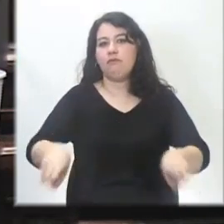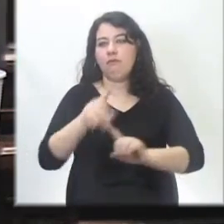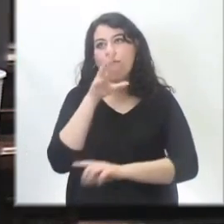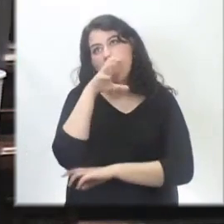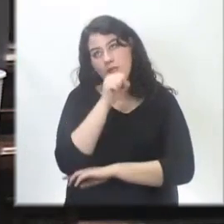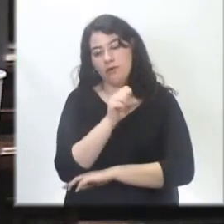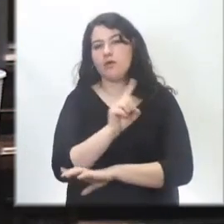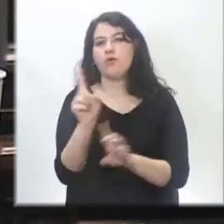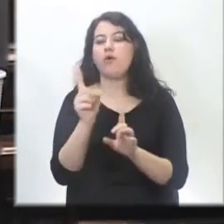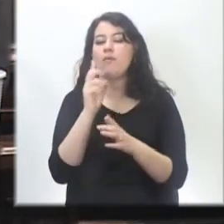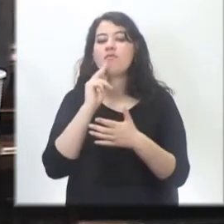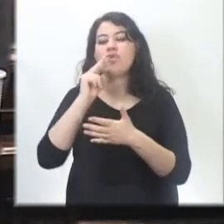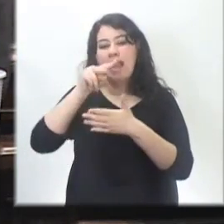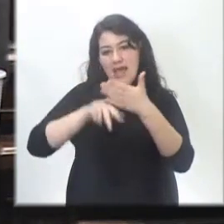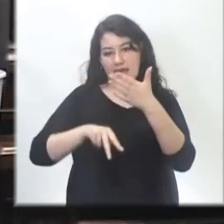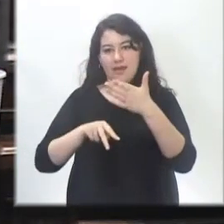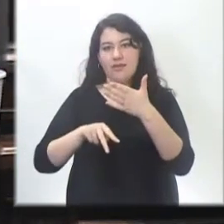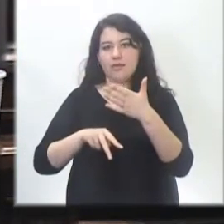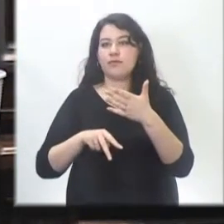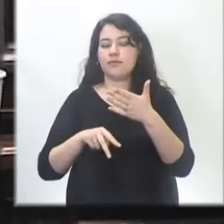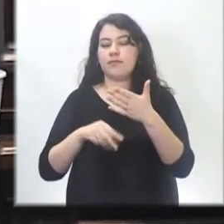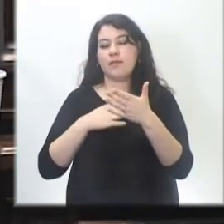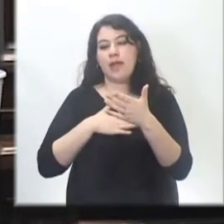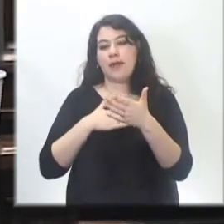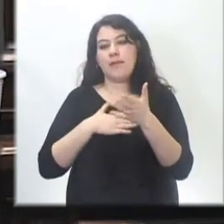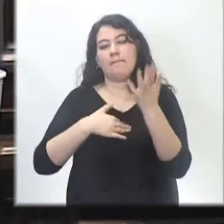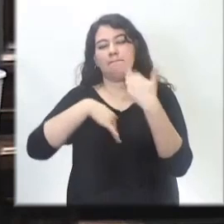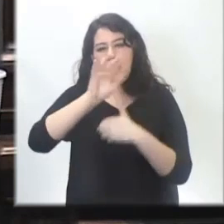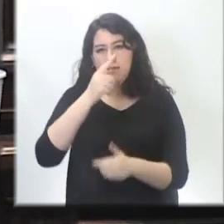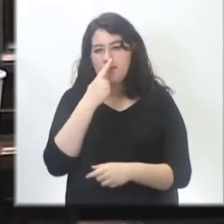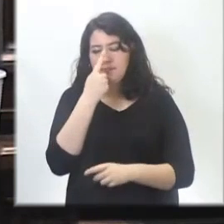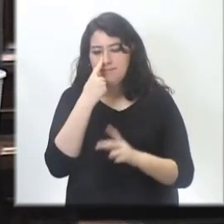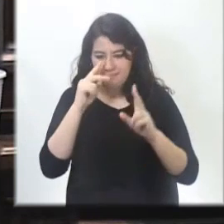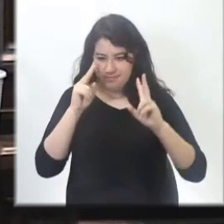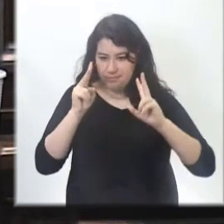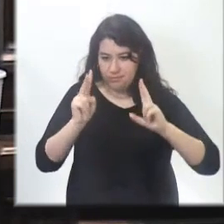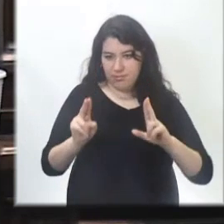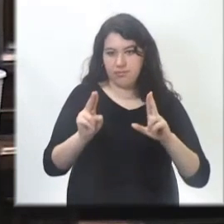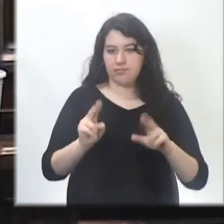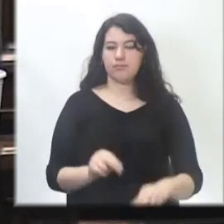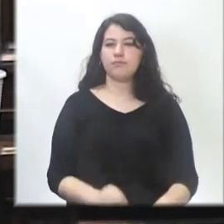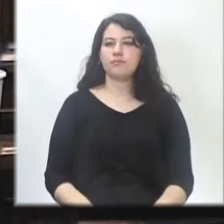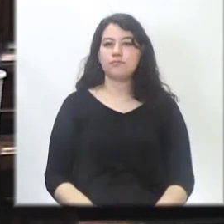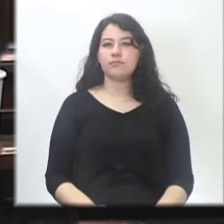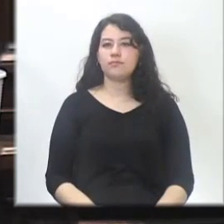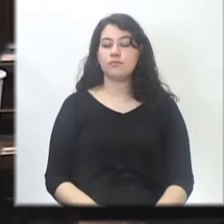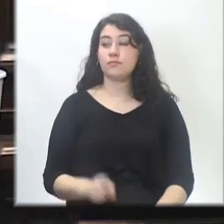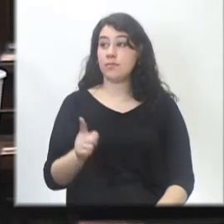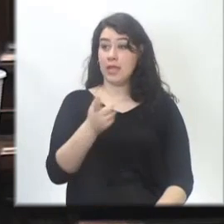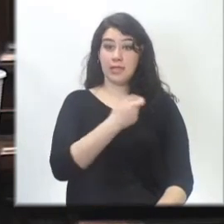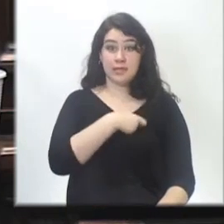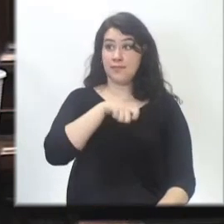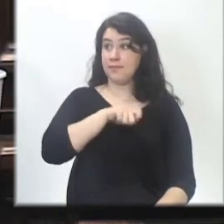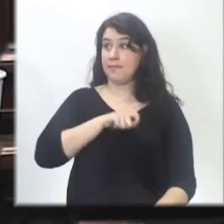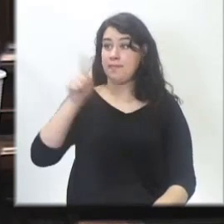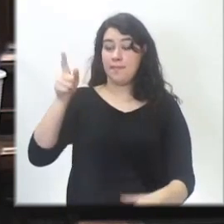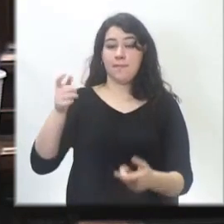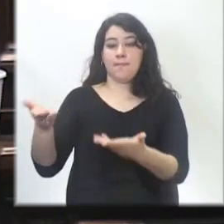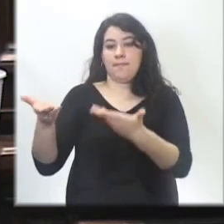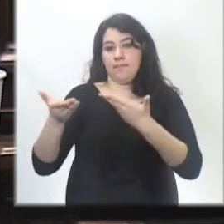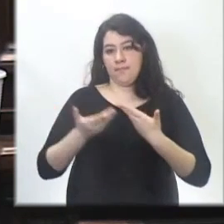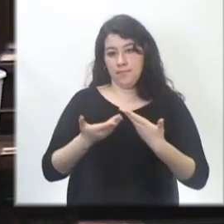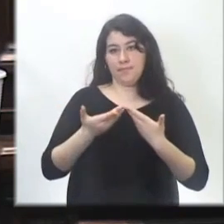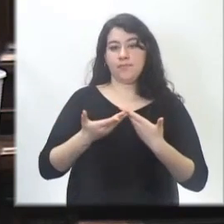sí voy a leer la parte que a mí me parece más interesante. El Reino de España, si bien entrega el objeto del